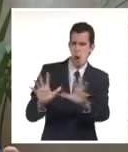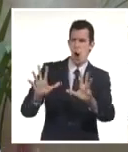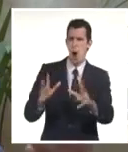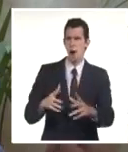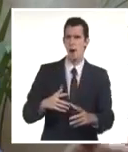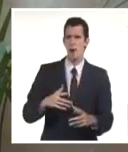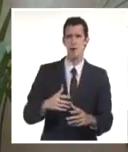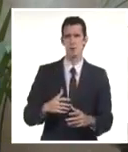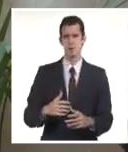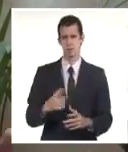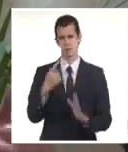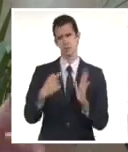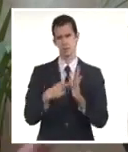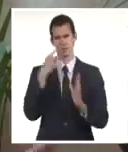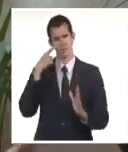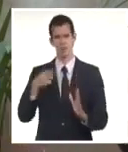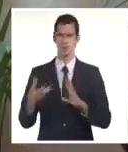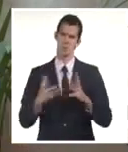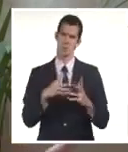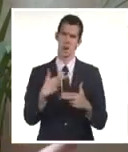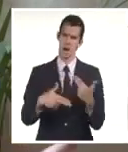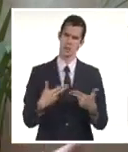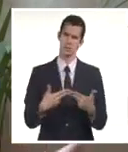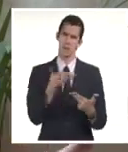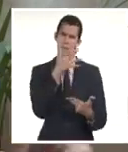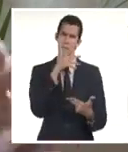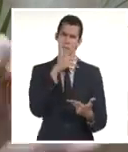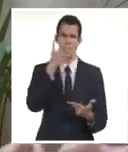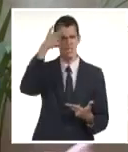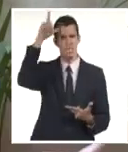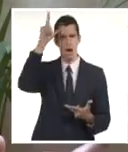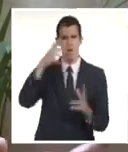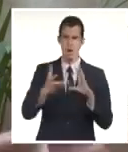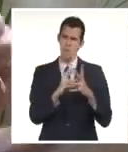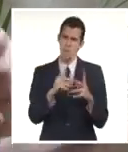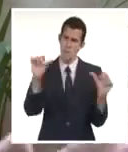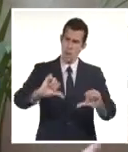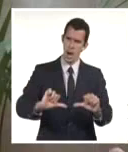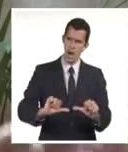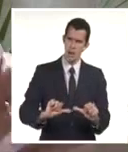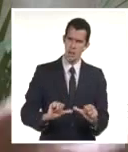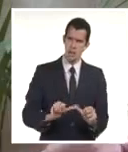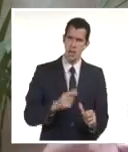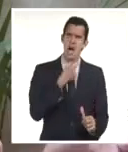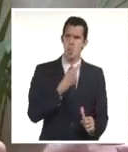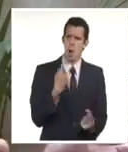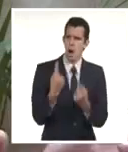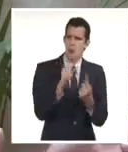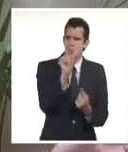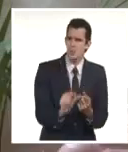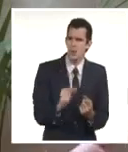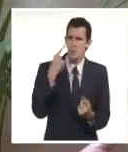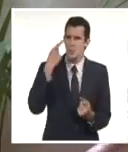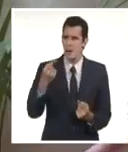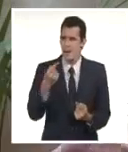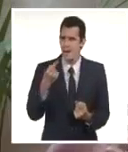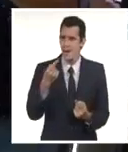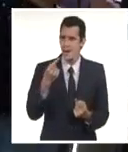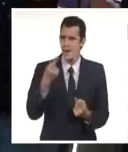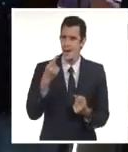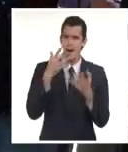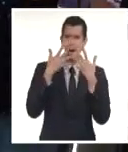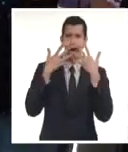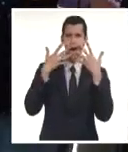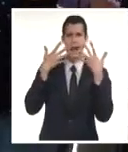dice mucho de esa perversidad y de esa maldad que hay, porque nadie puede estar, incluso porque, mucho menos porque sea un hecho, un atentado